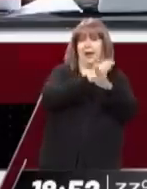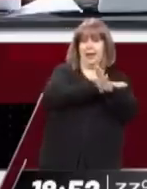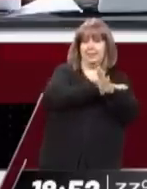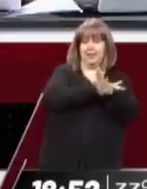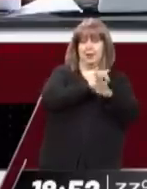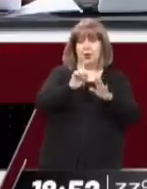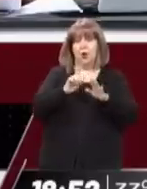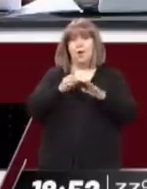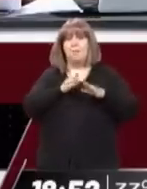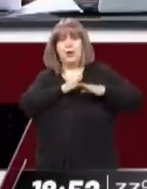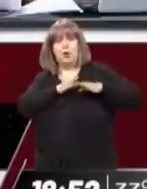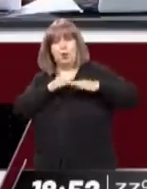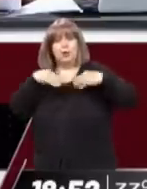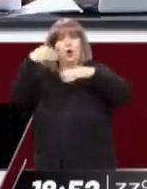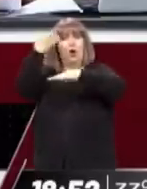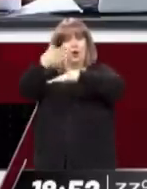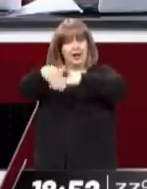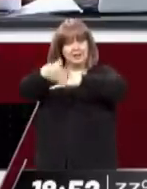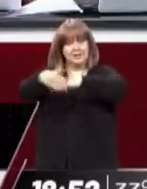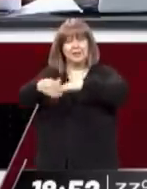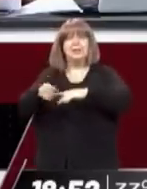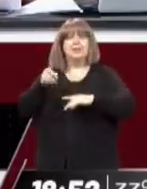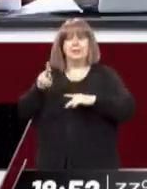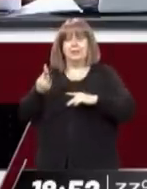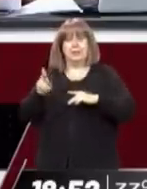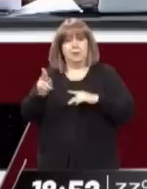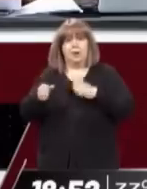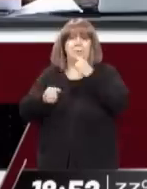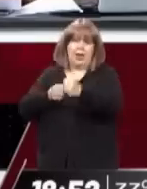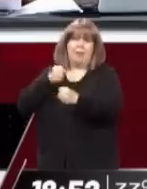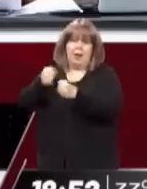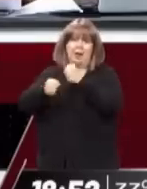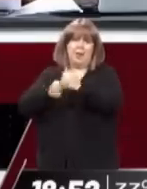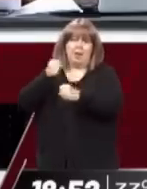pero sí tienen características muy manipulatorias, porque